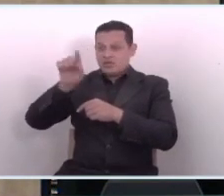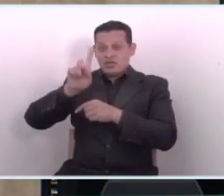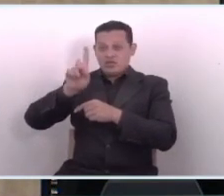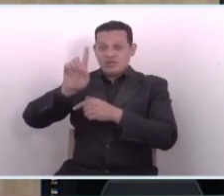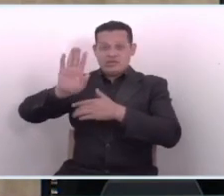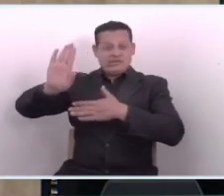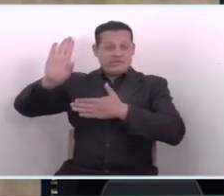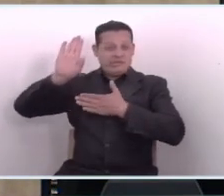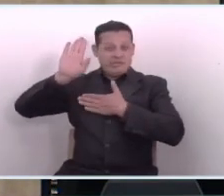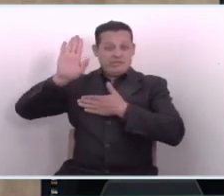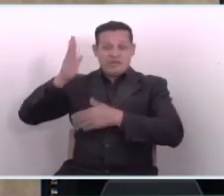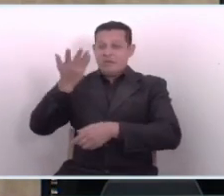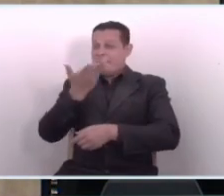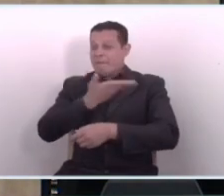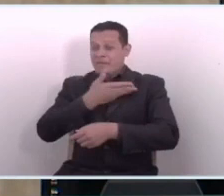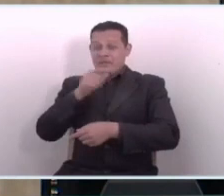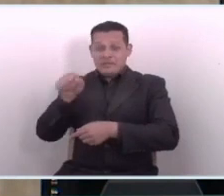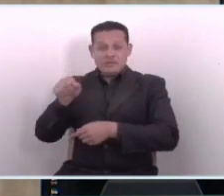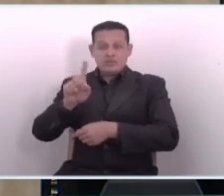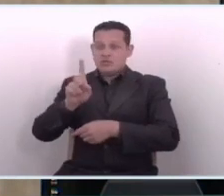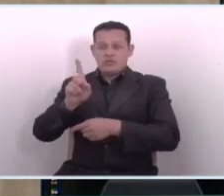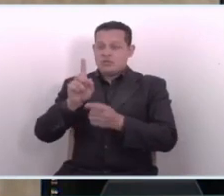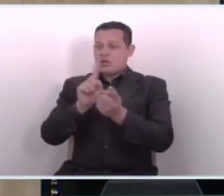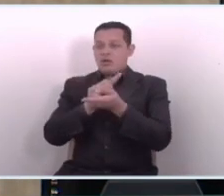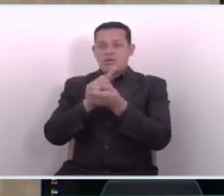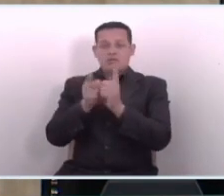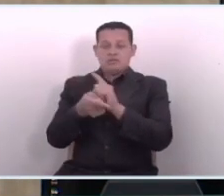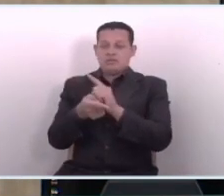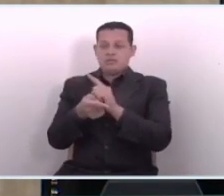un castigo para ustedes, al contrario,